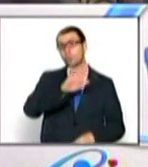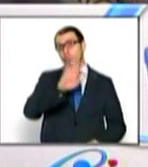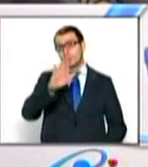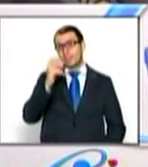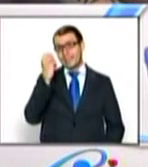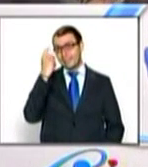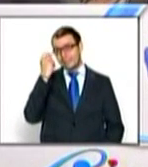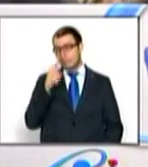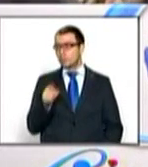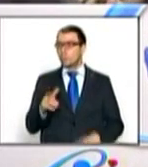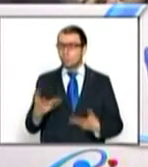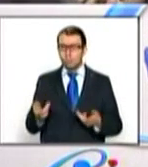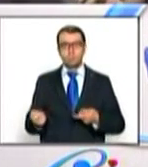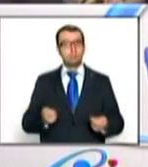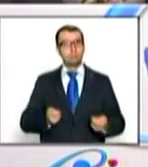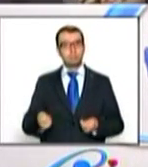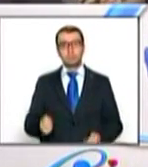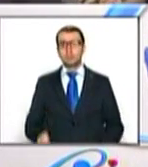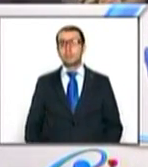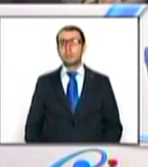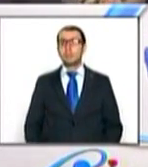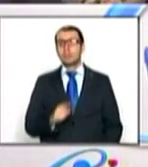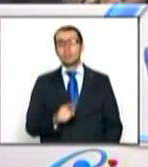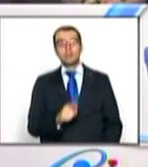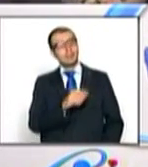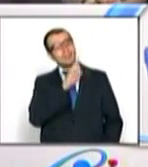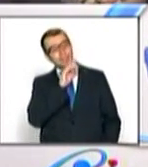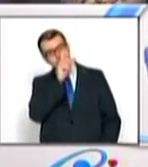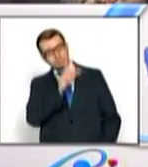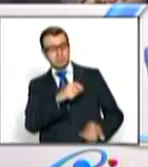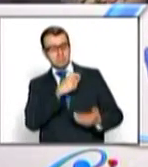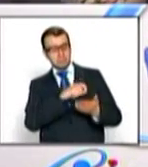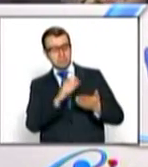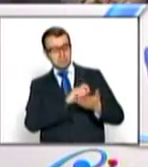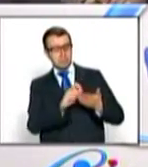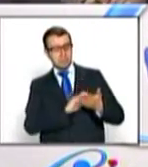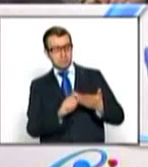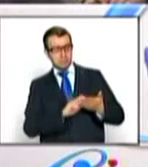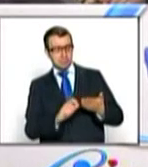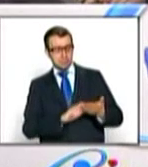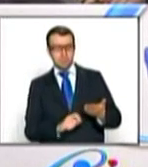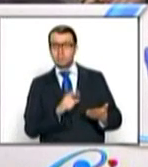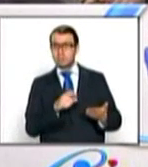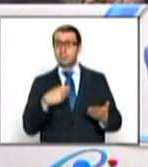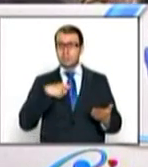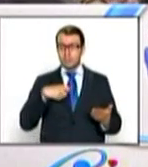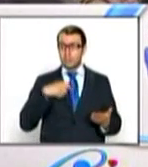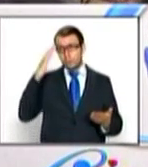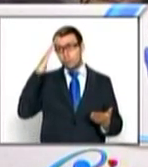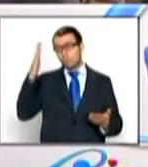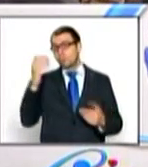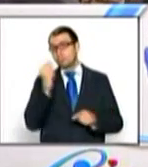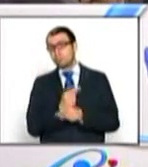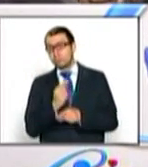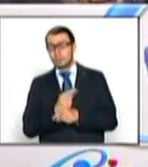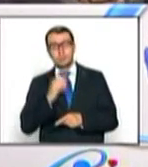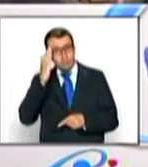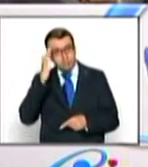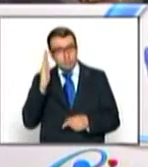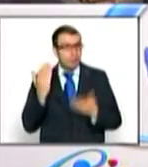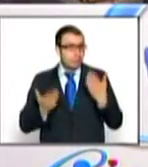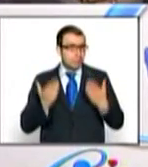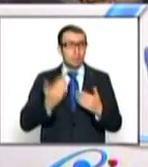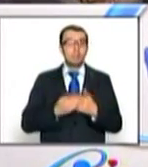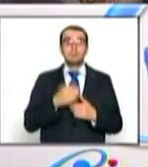el manejo. Entonces ustedes hacen la historia clínica, tienen un diagnóstico, unos paraclínicos, en fin, y ya toman la decisión de acuerdo a las